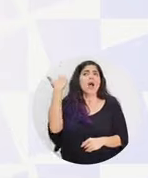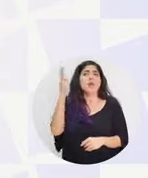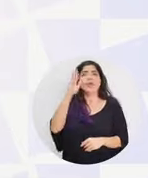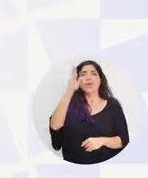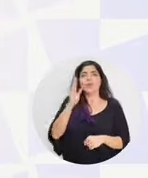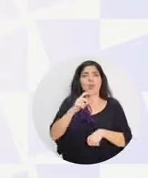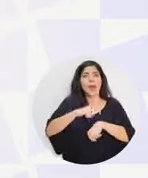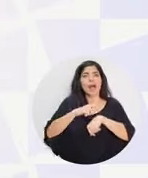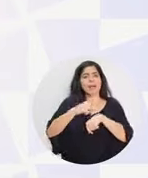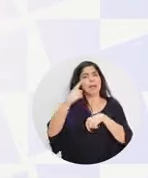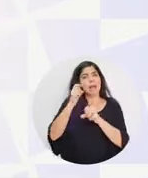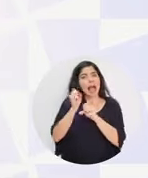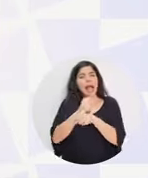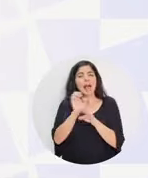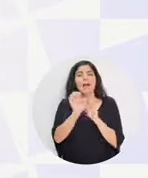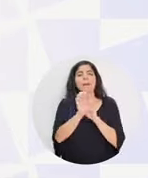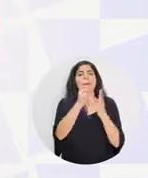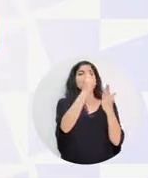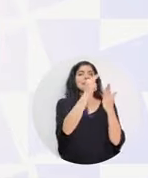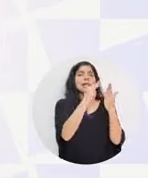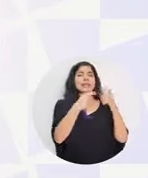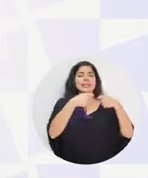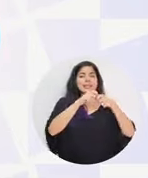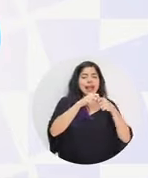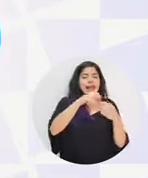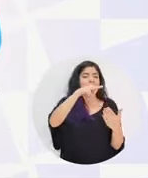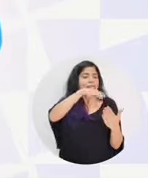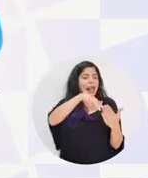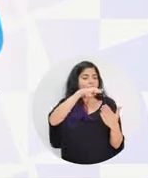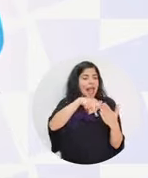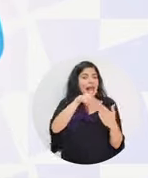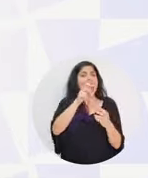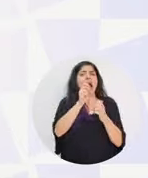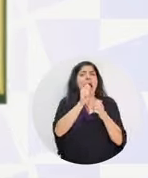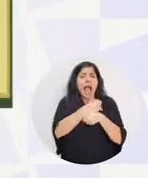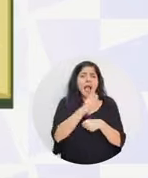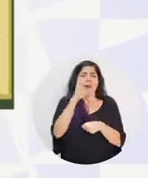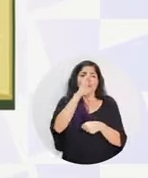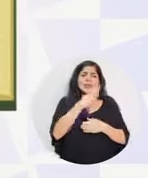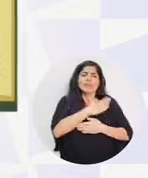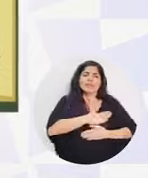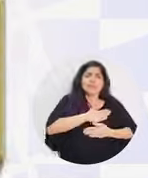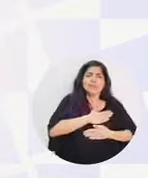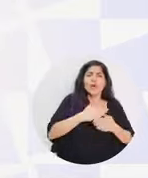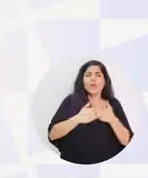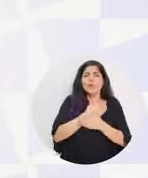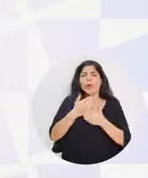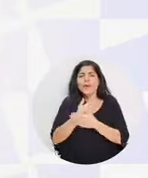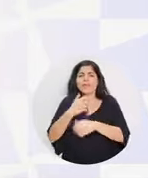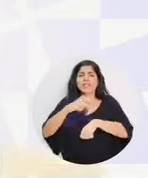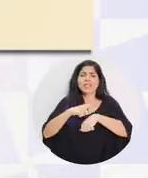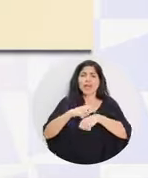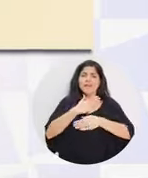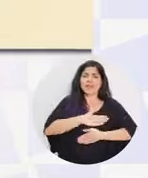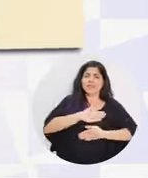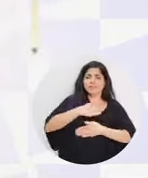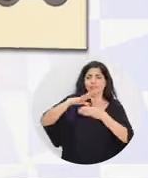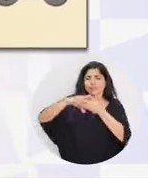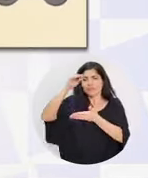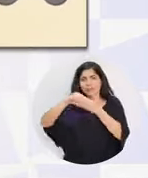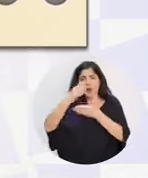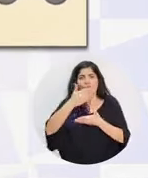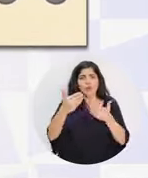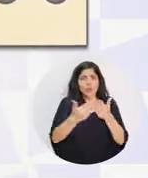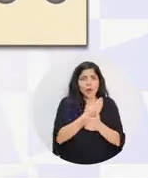había tenido tiempo de hacer. Pintar, tejer, leer, hágalo por placer. Descubra nuevos pasatiempos, aprenda nuevas